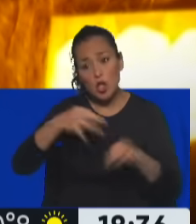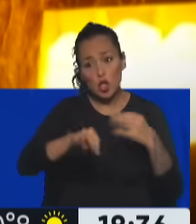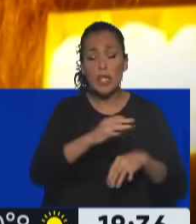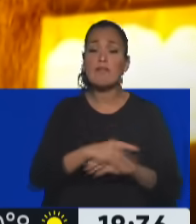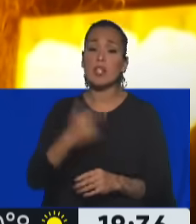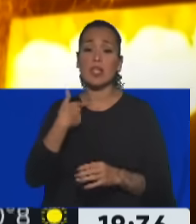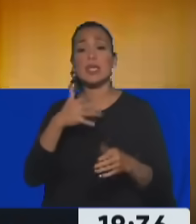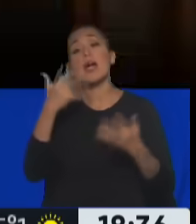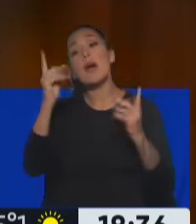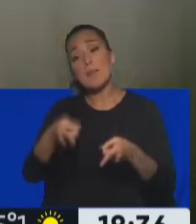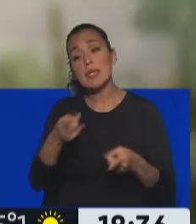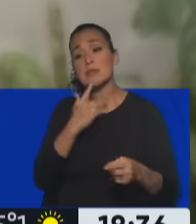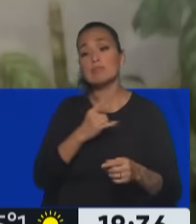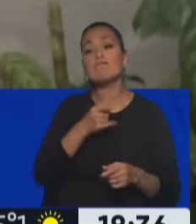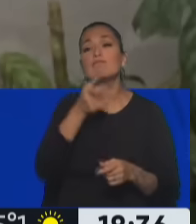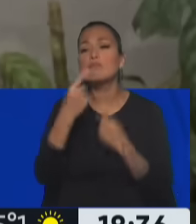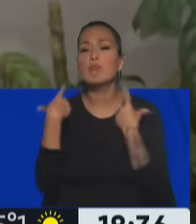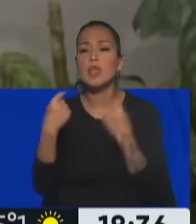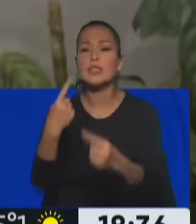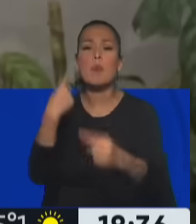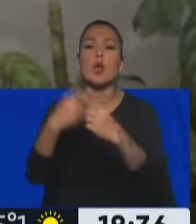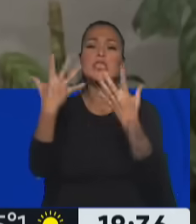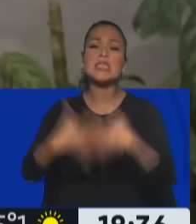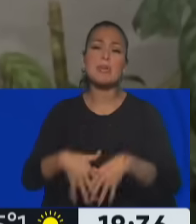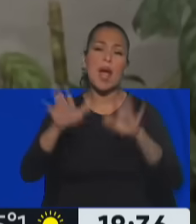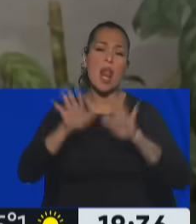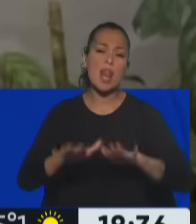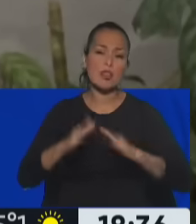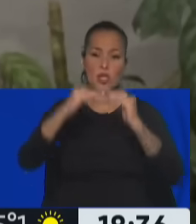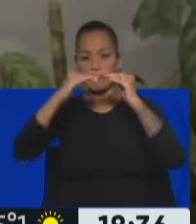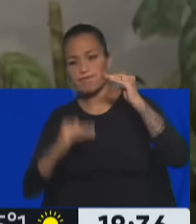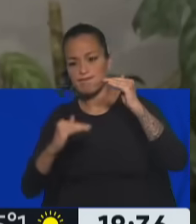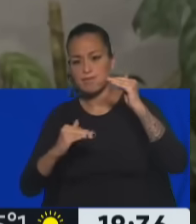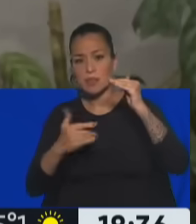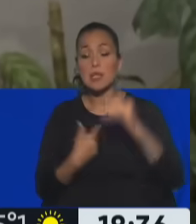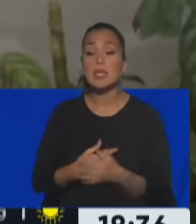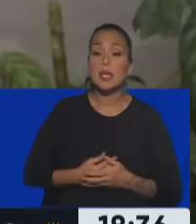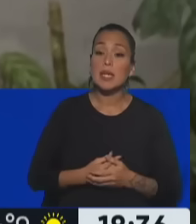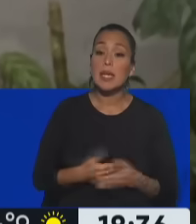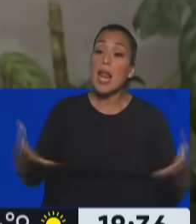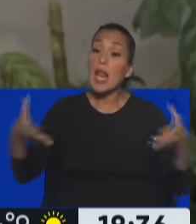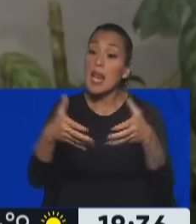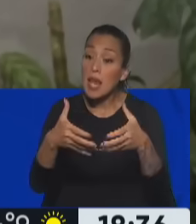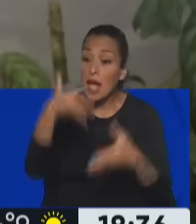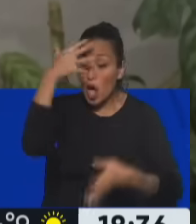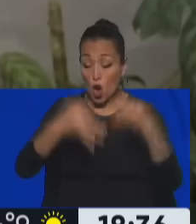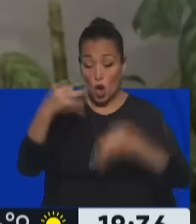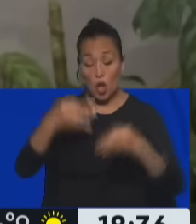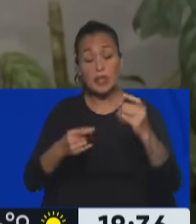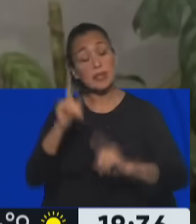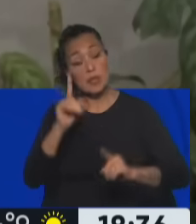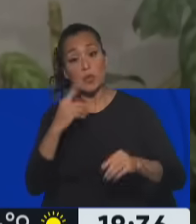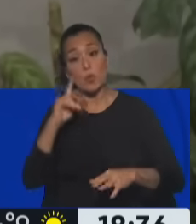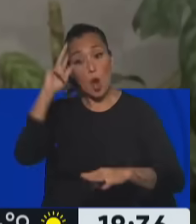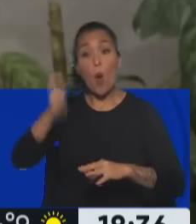y desigual. La Corte tradicionalmente ha tenido juristas del ámbito privado,